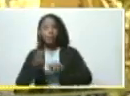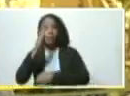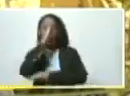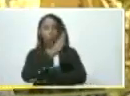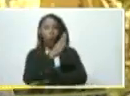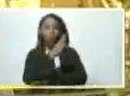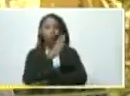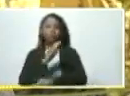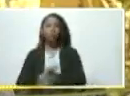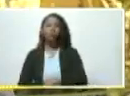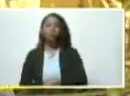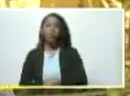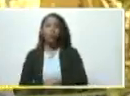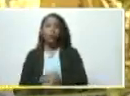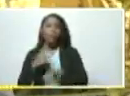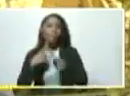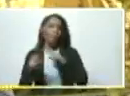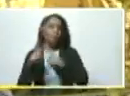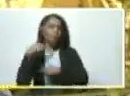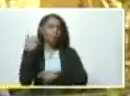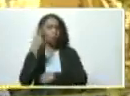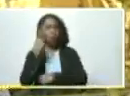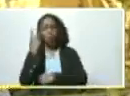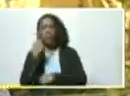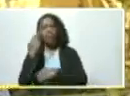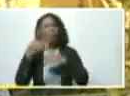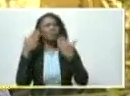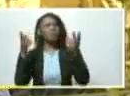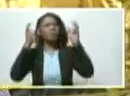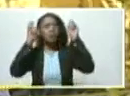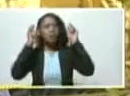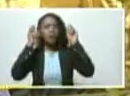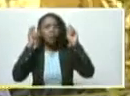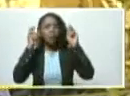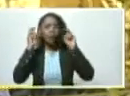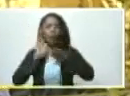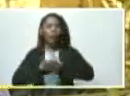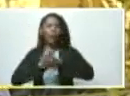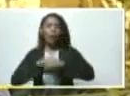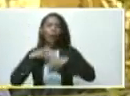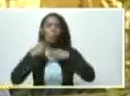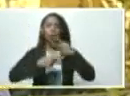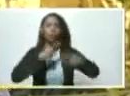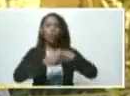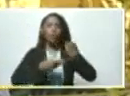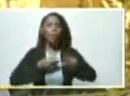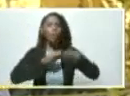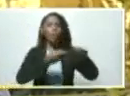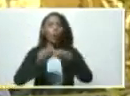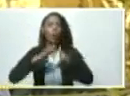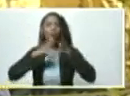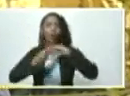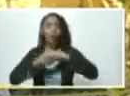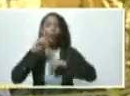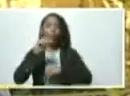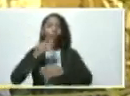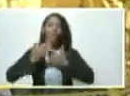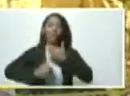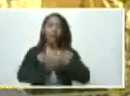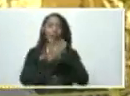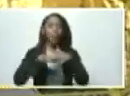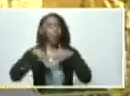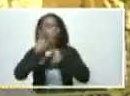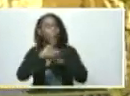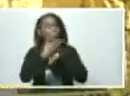directamente. Pero no solamente en cuanto a lo que es este proceso de distribución, nuestros CLAP también han avanzado en